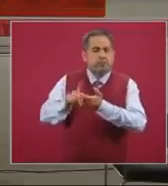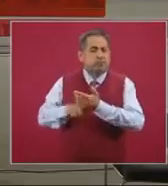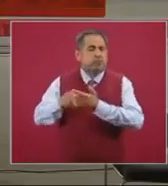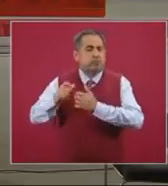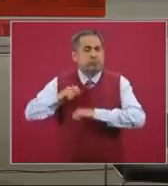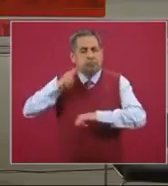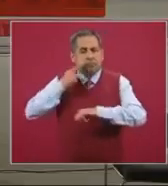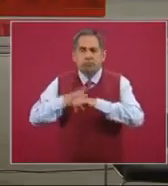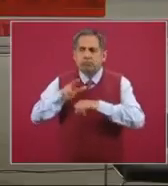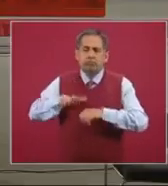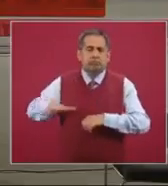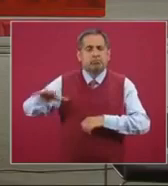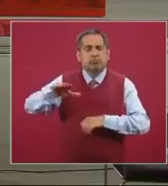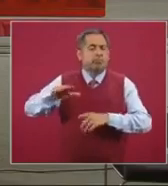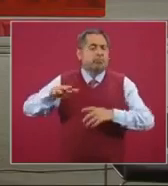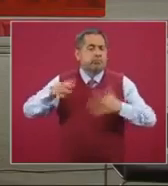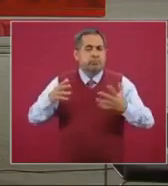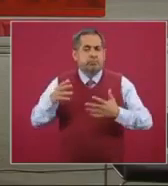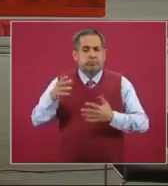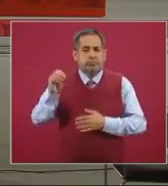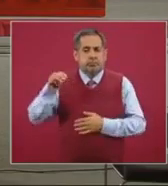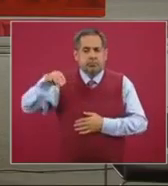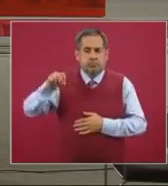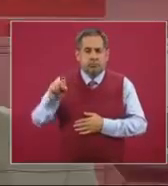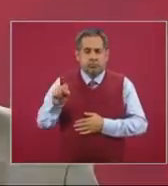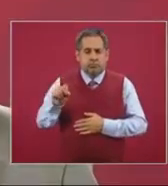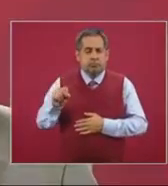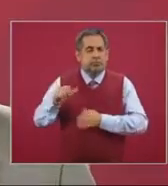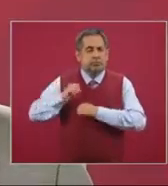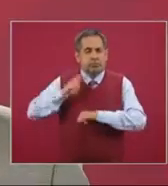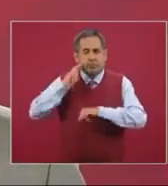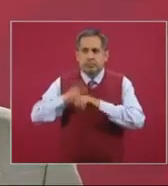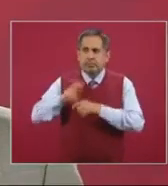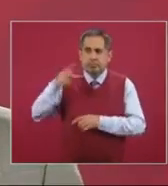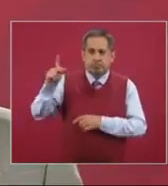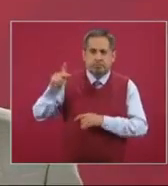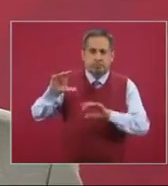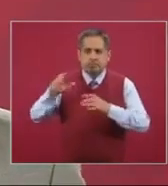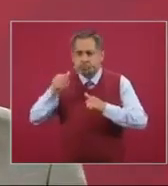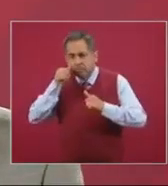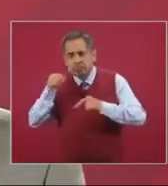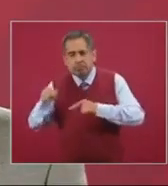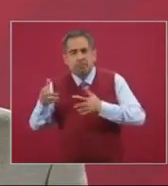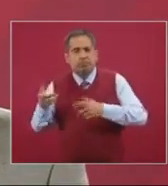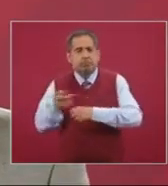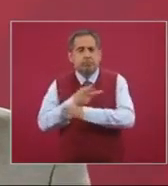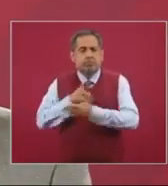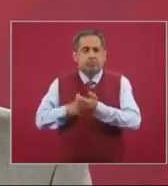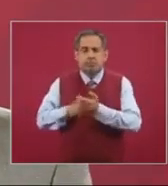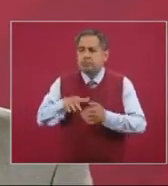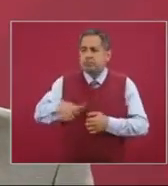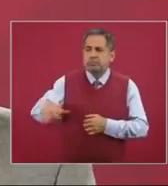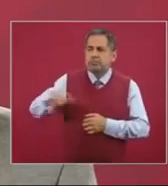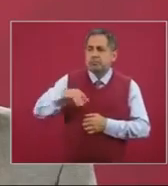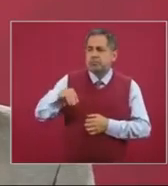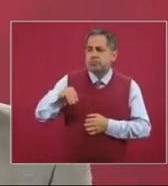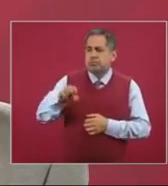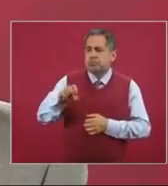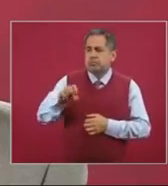administrativa de la OMS que corresponde a el Mediterráneo